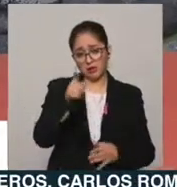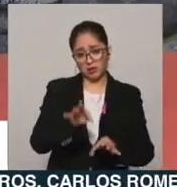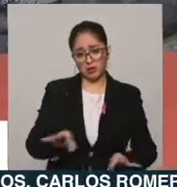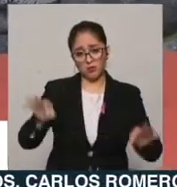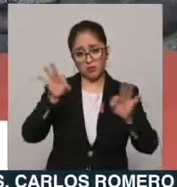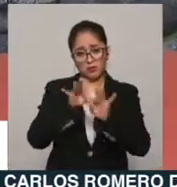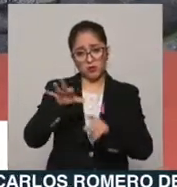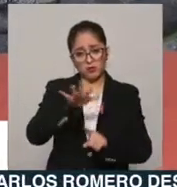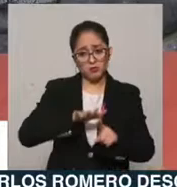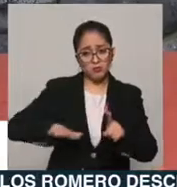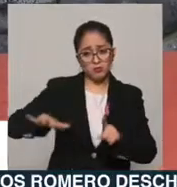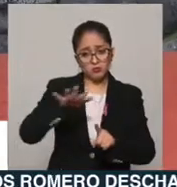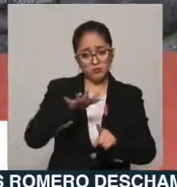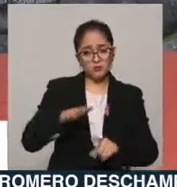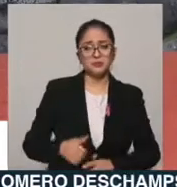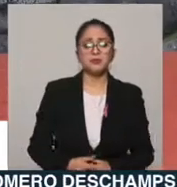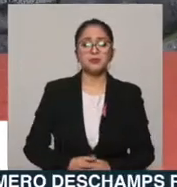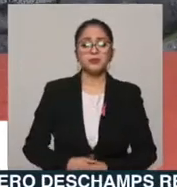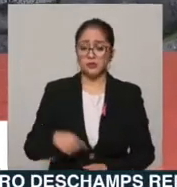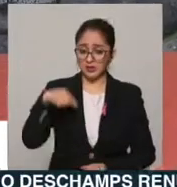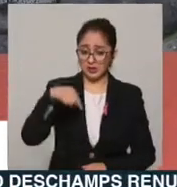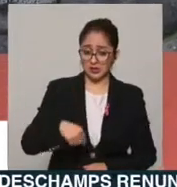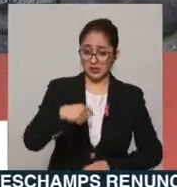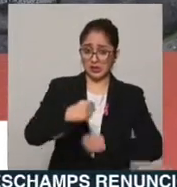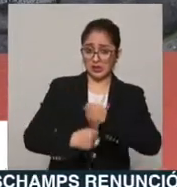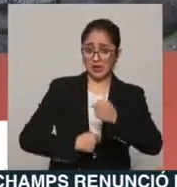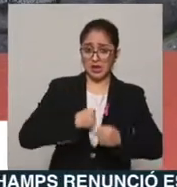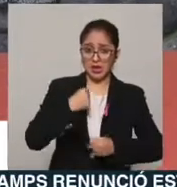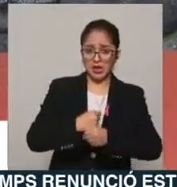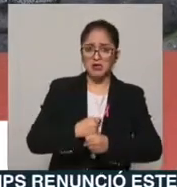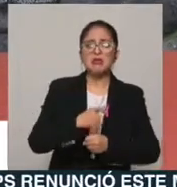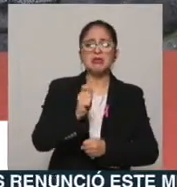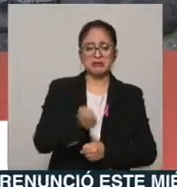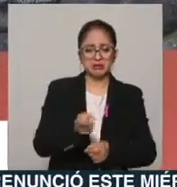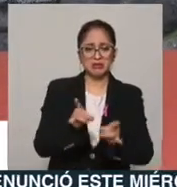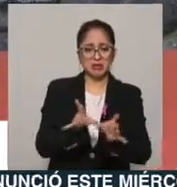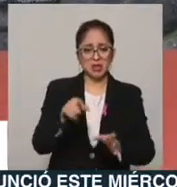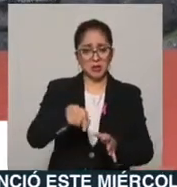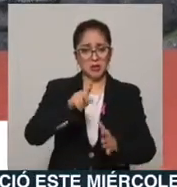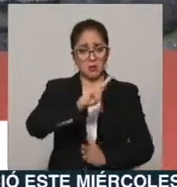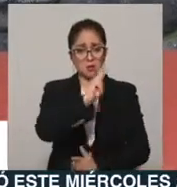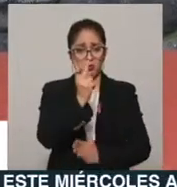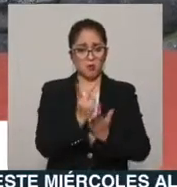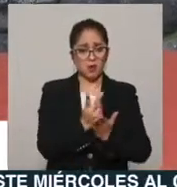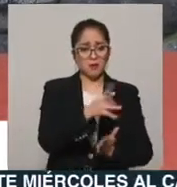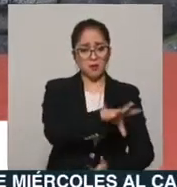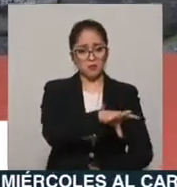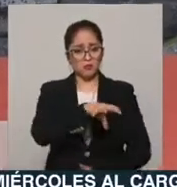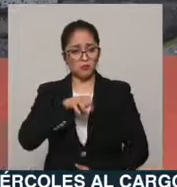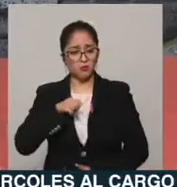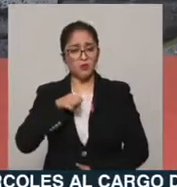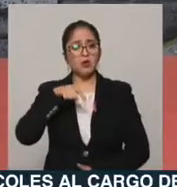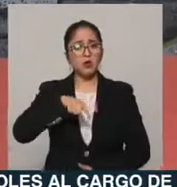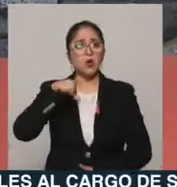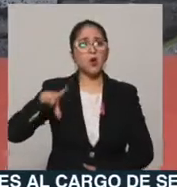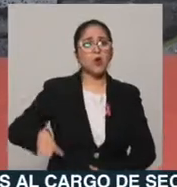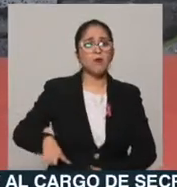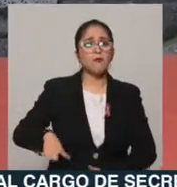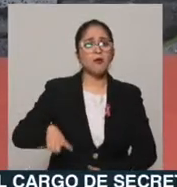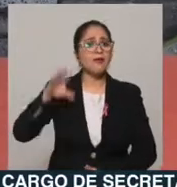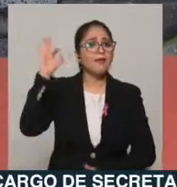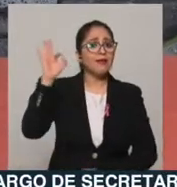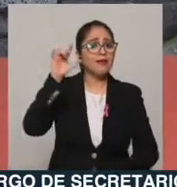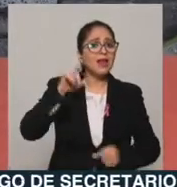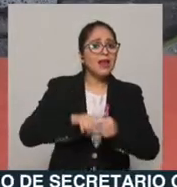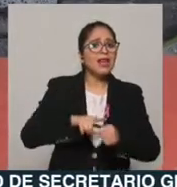estrella. Y a partir de este año lo que sucedió es que ese programa lo asume el gobierno federal. Okay. ¿Qué quiere decir? Que